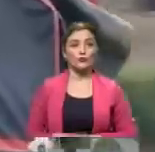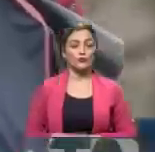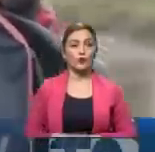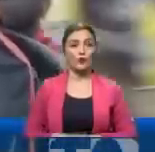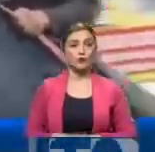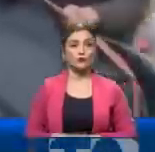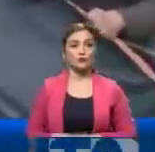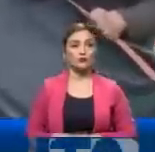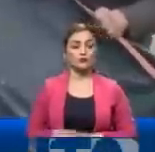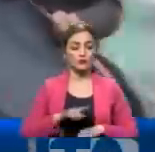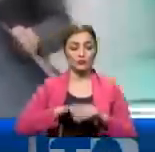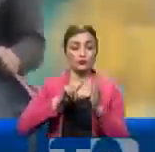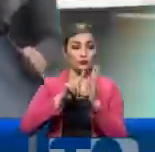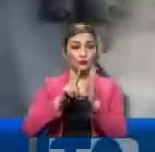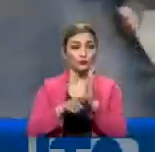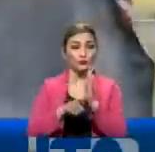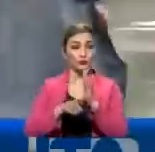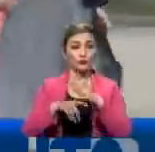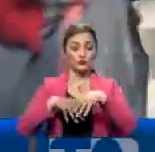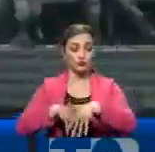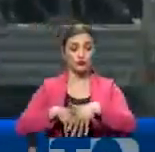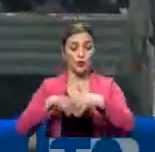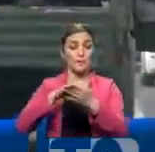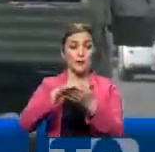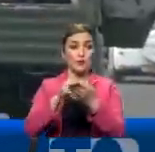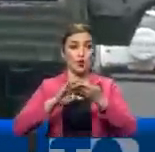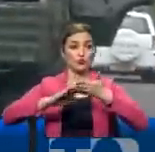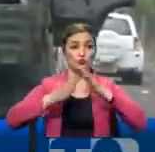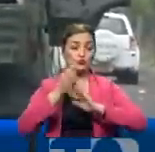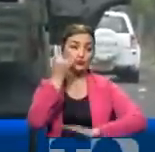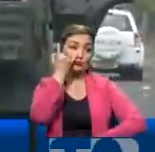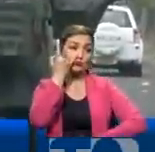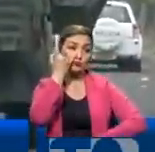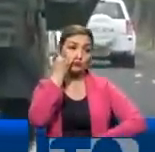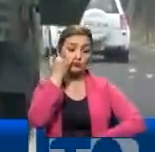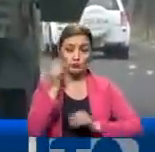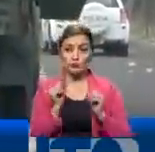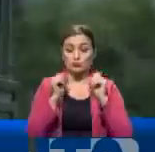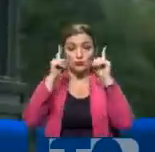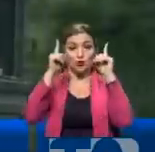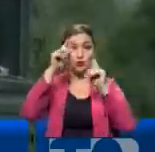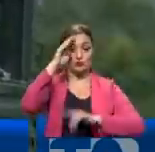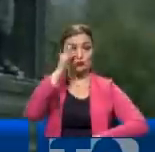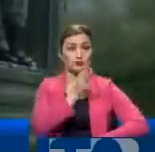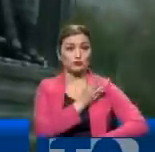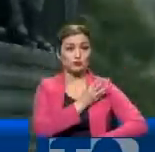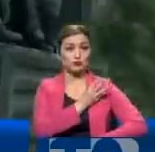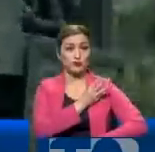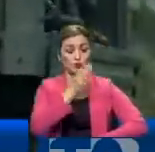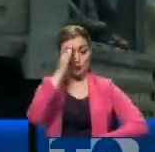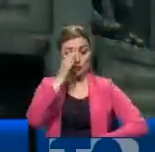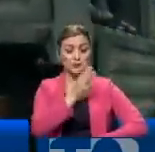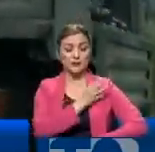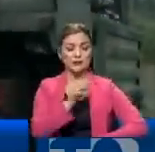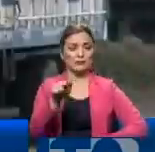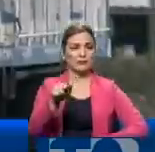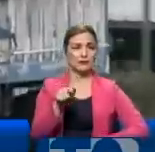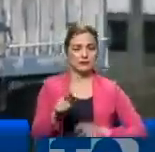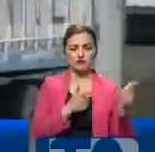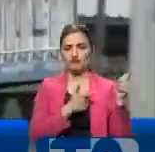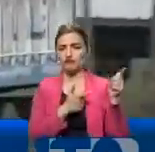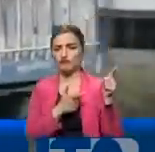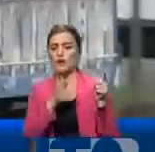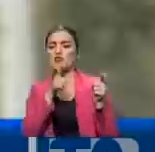Fue en cuestión de minutos que una caravana de miembros de la comunidad indígena sorprendieron a los militares y policías que resguardaban la vía